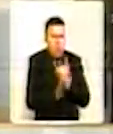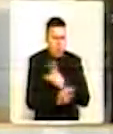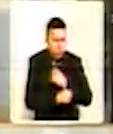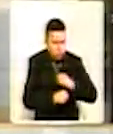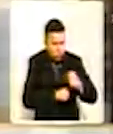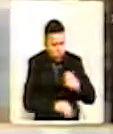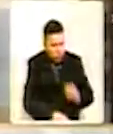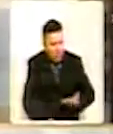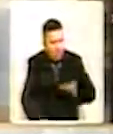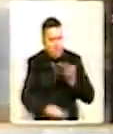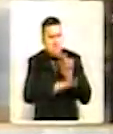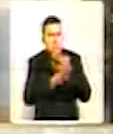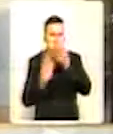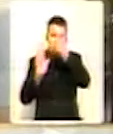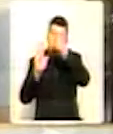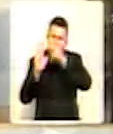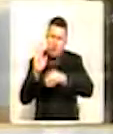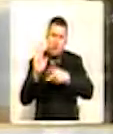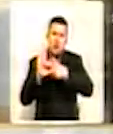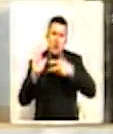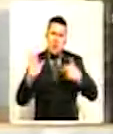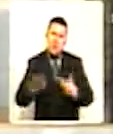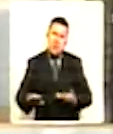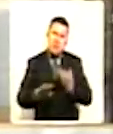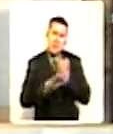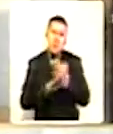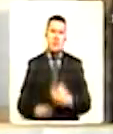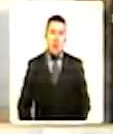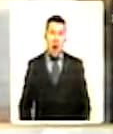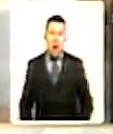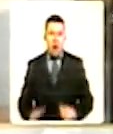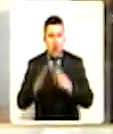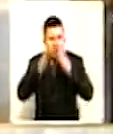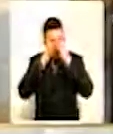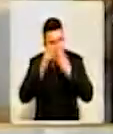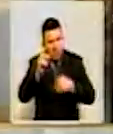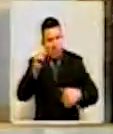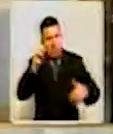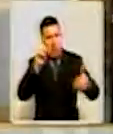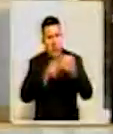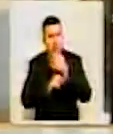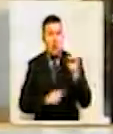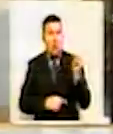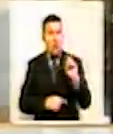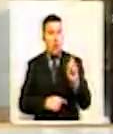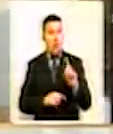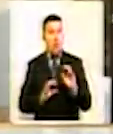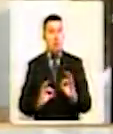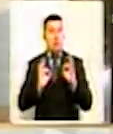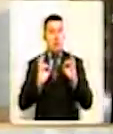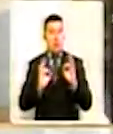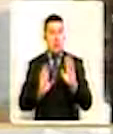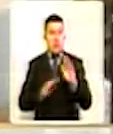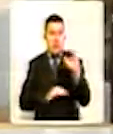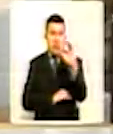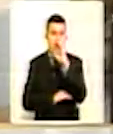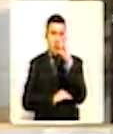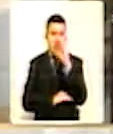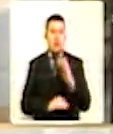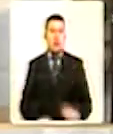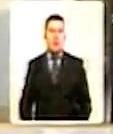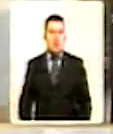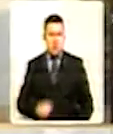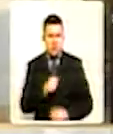estudiantil a hacer una propuesta de reforma de la Constitución y logramos, en uno de los años más luctuosos de la historia de